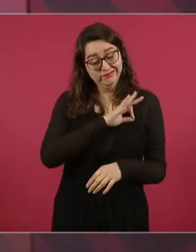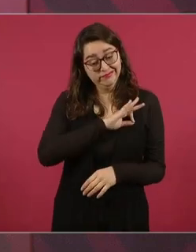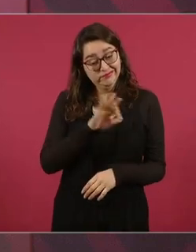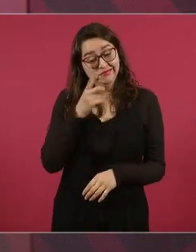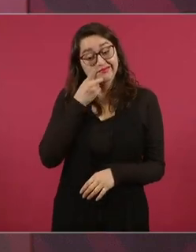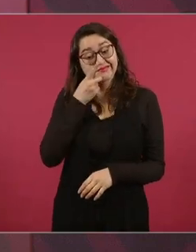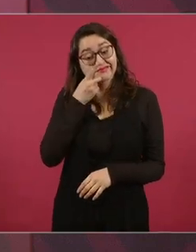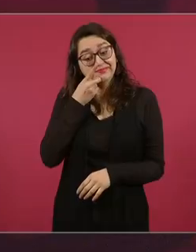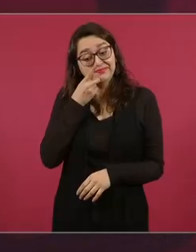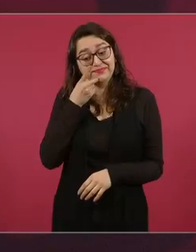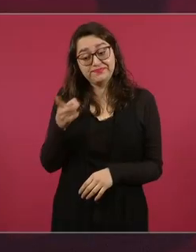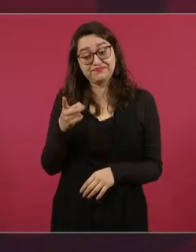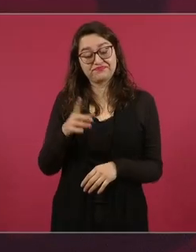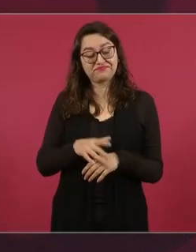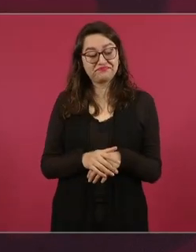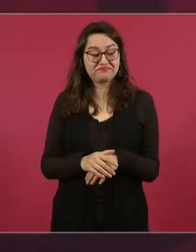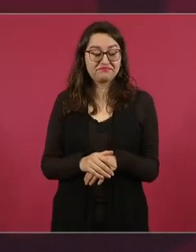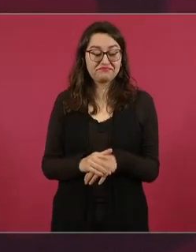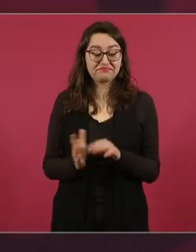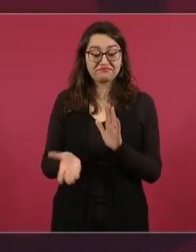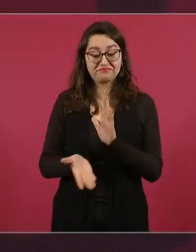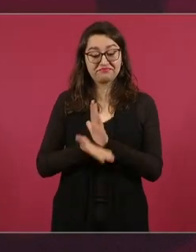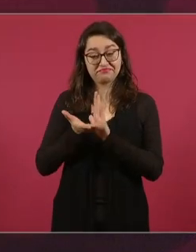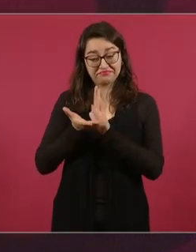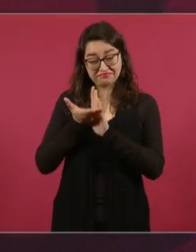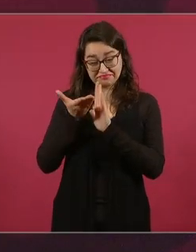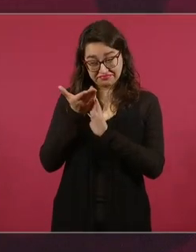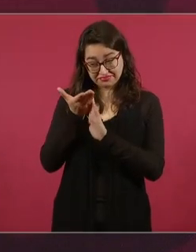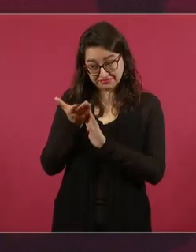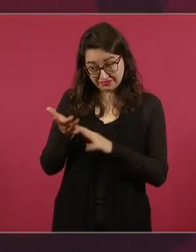constructoras, contratistas.